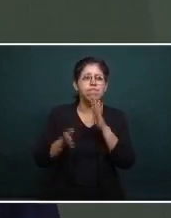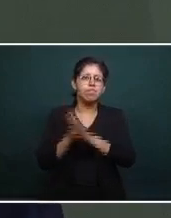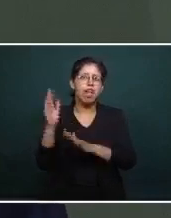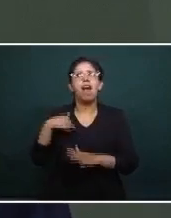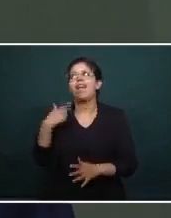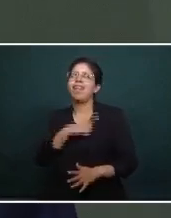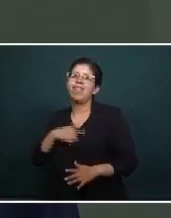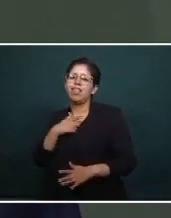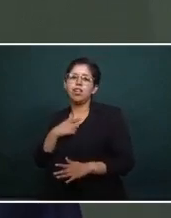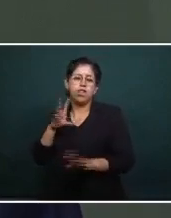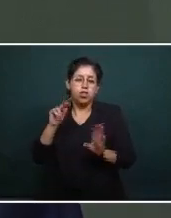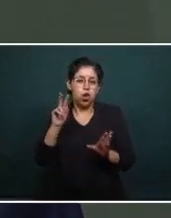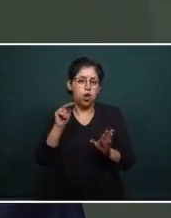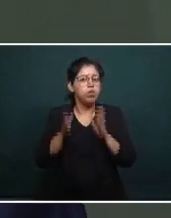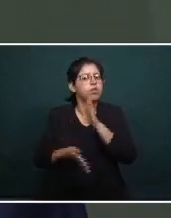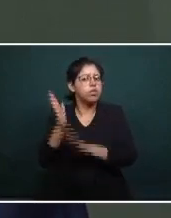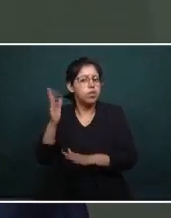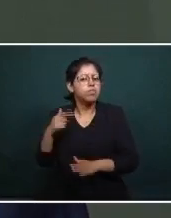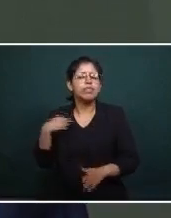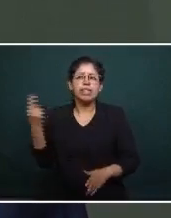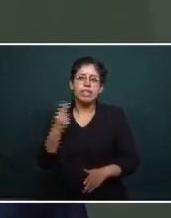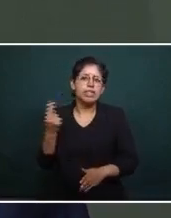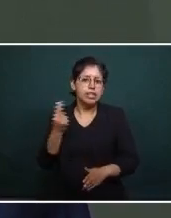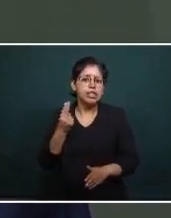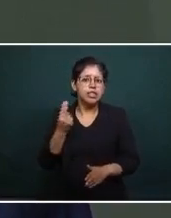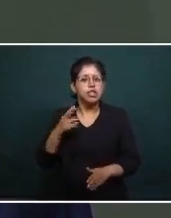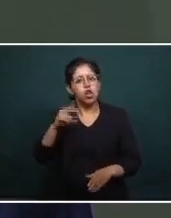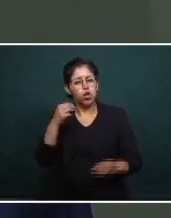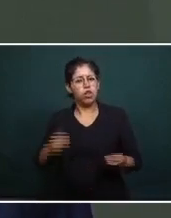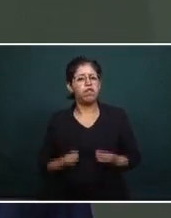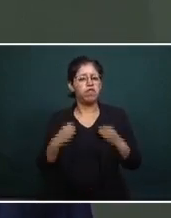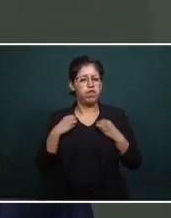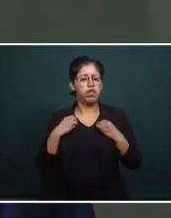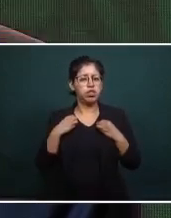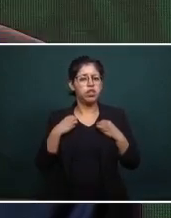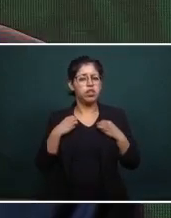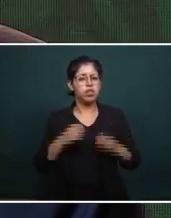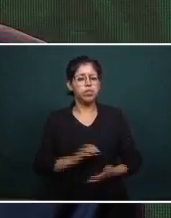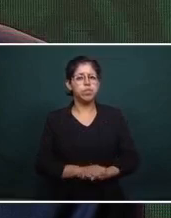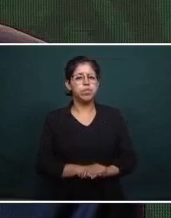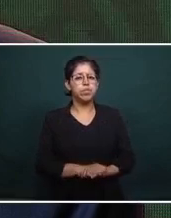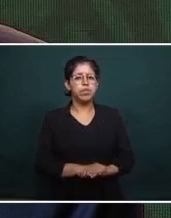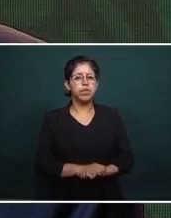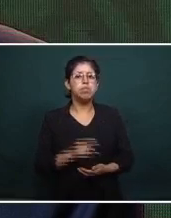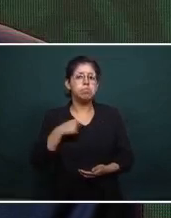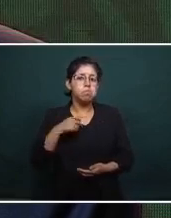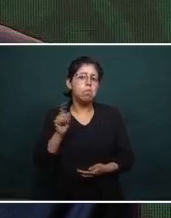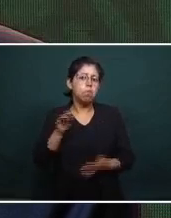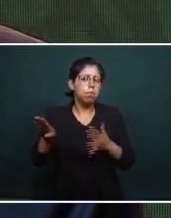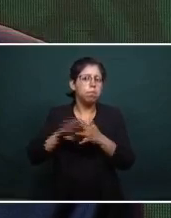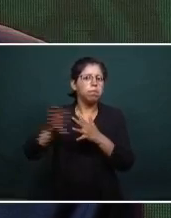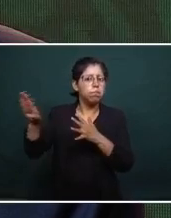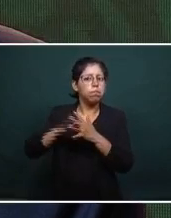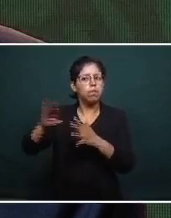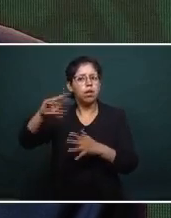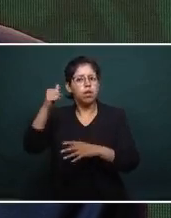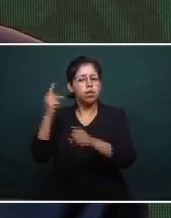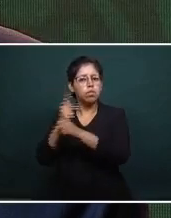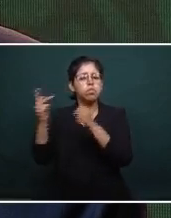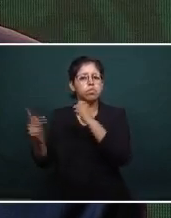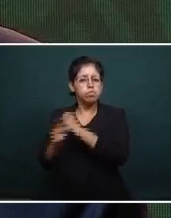por necesidad. Y si mejoran las condiciones de vida, de trabajo